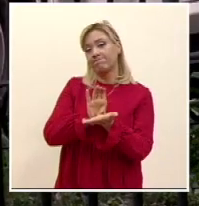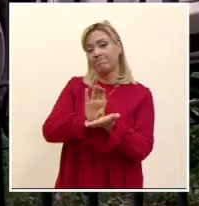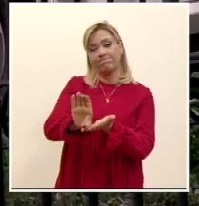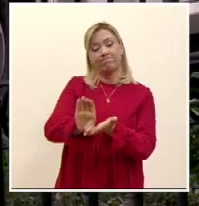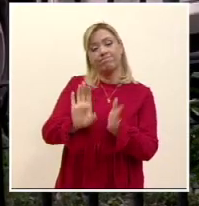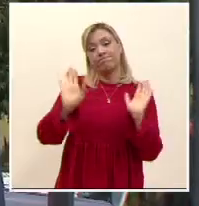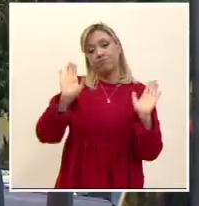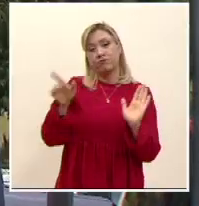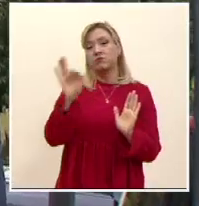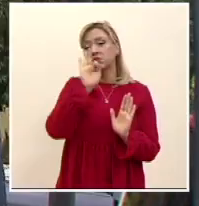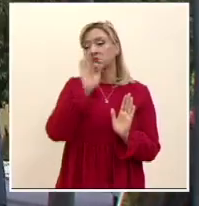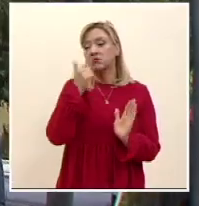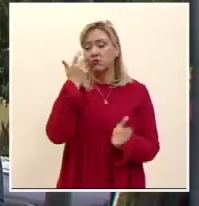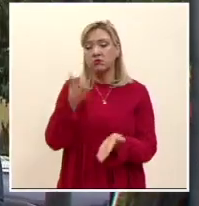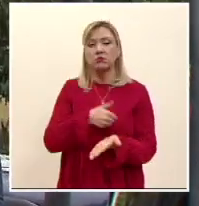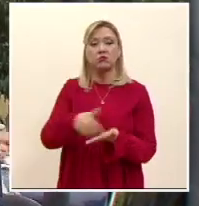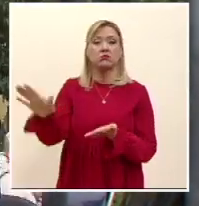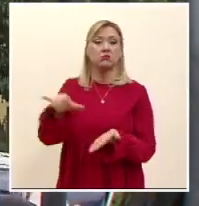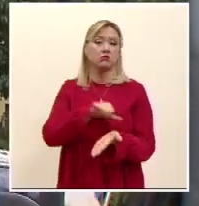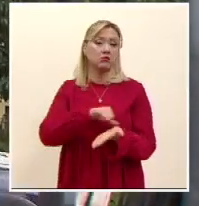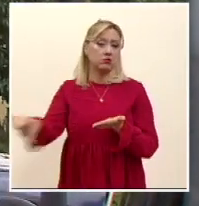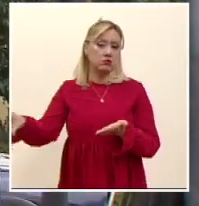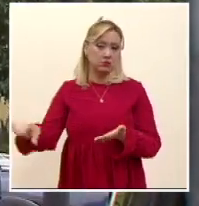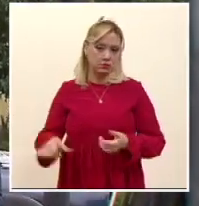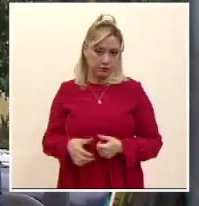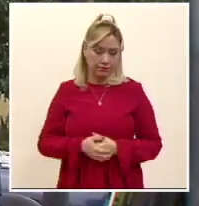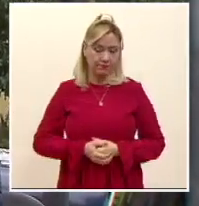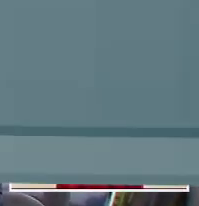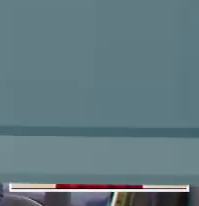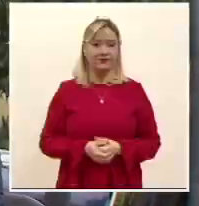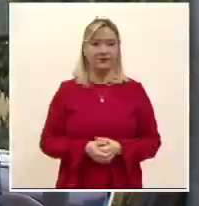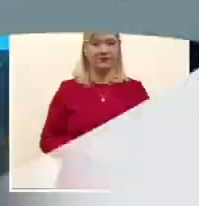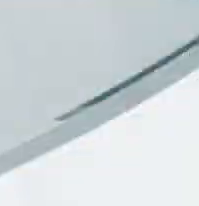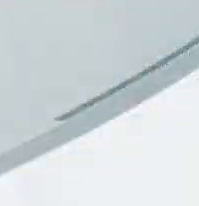instituciones policiales como efecto del recurso presentado.